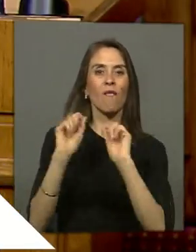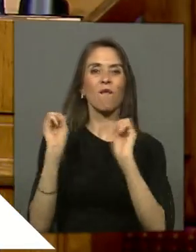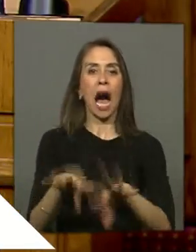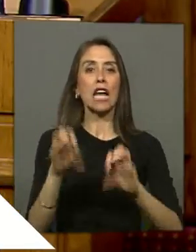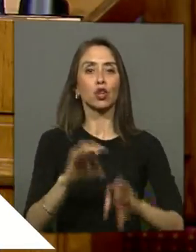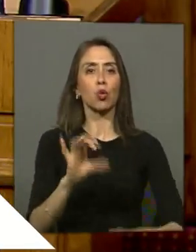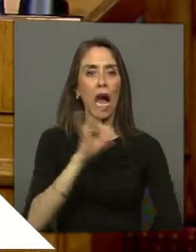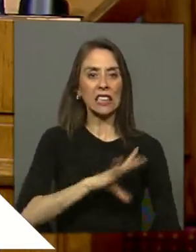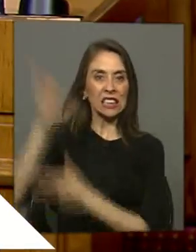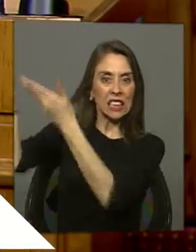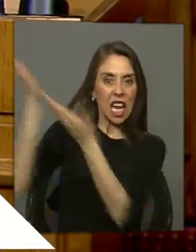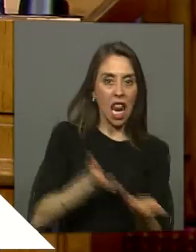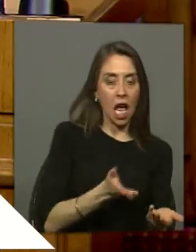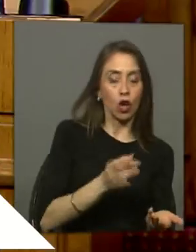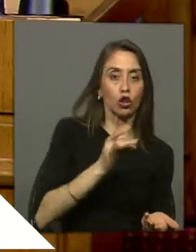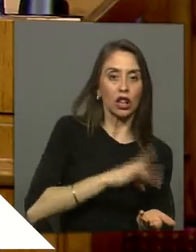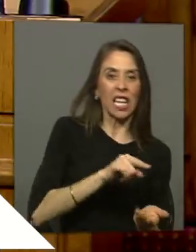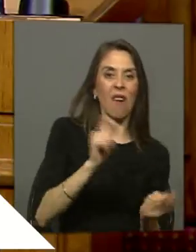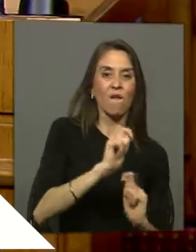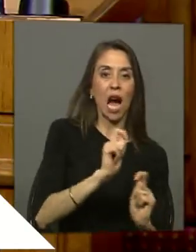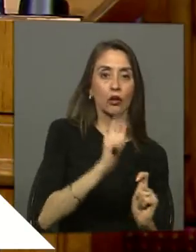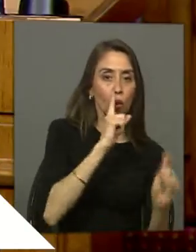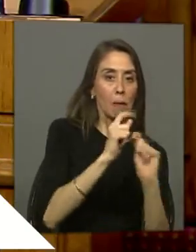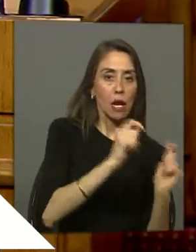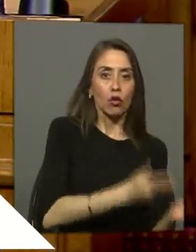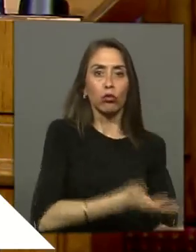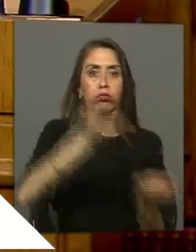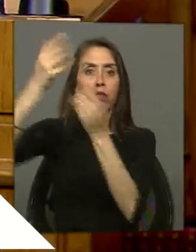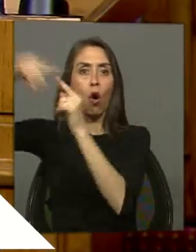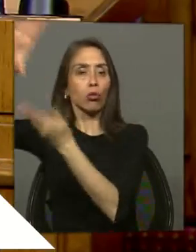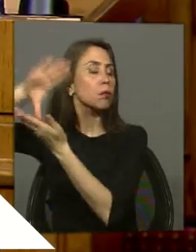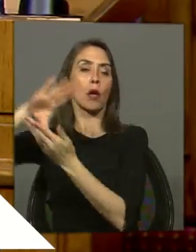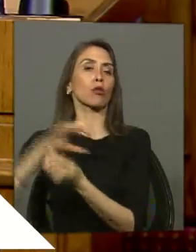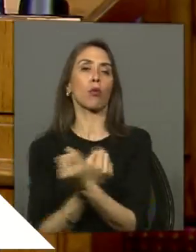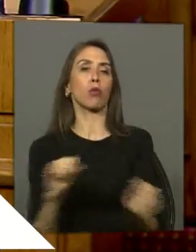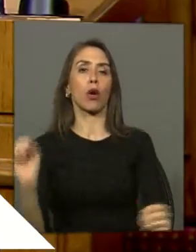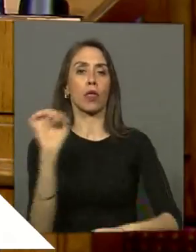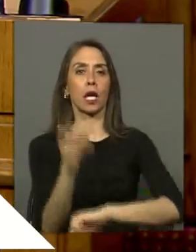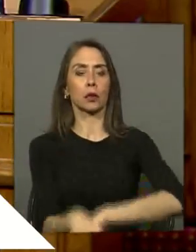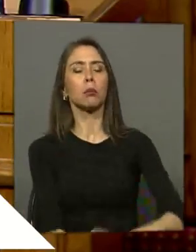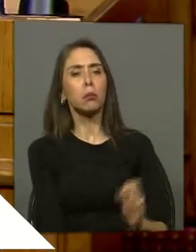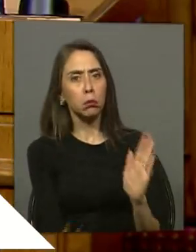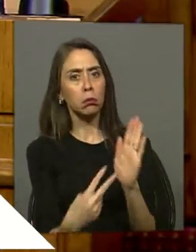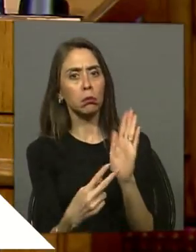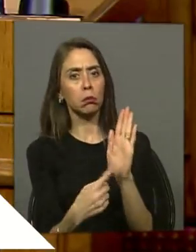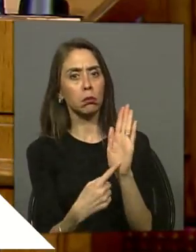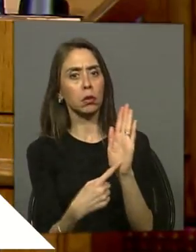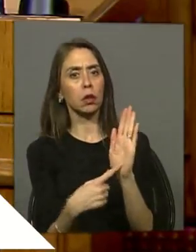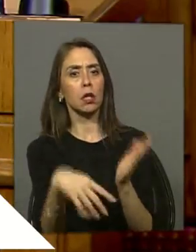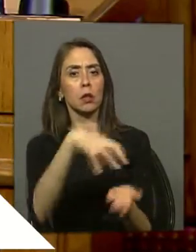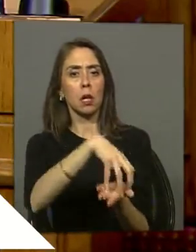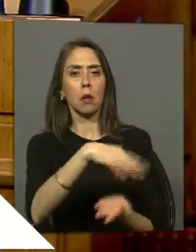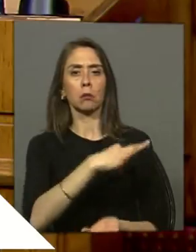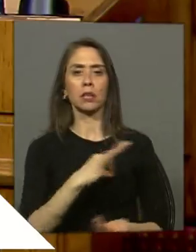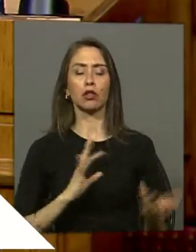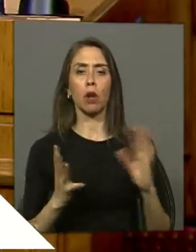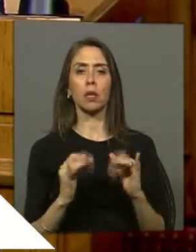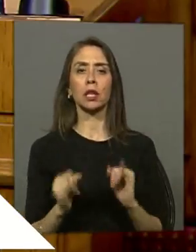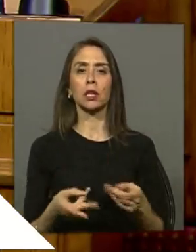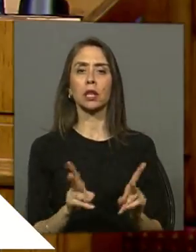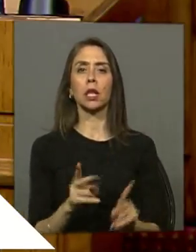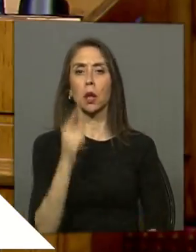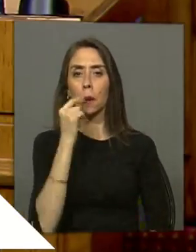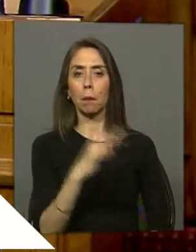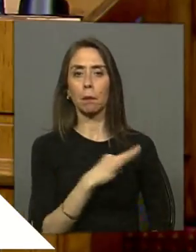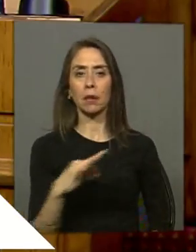peligrosos es inaceptable y en esta minuta aparece algo que el ministerio de ambiente al parecer quiere hacer o el señor